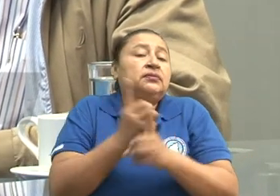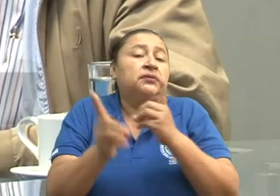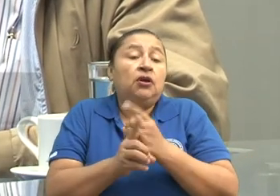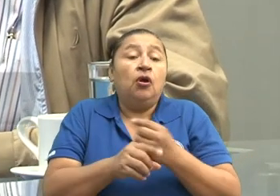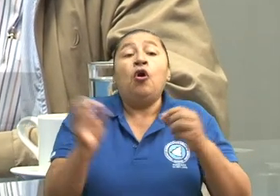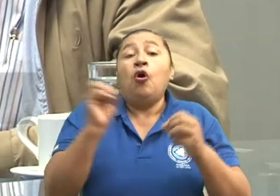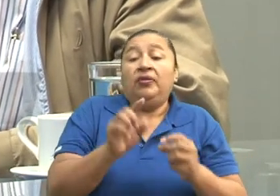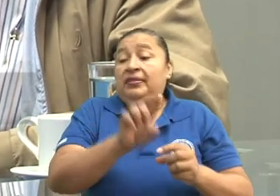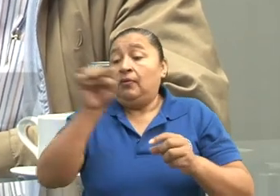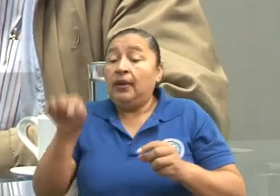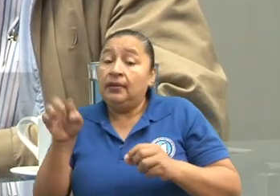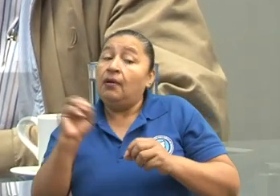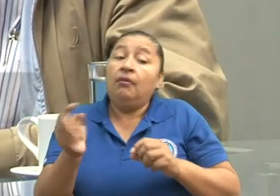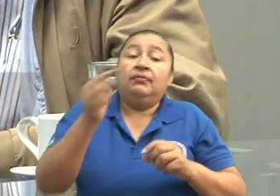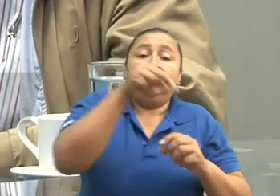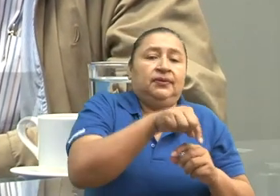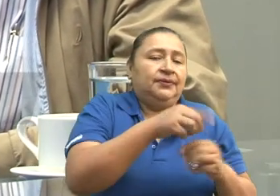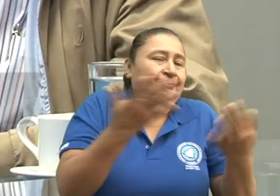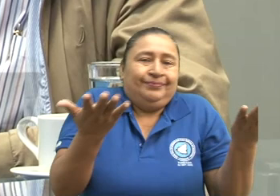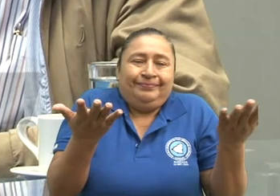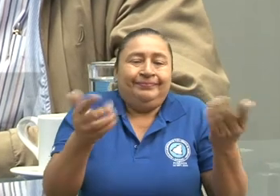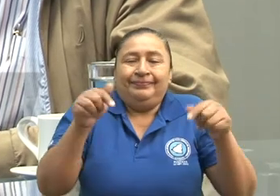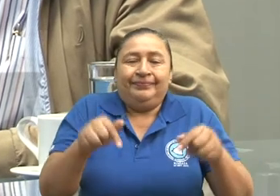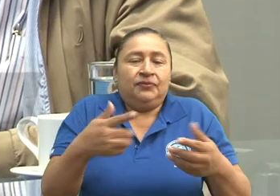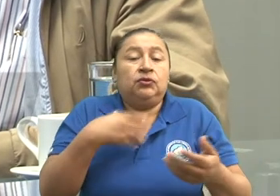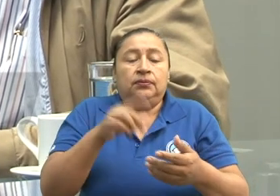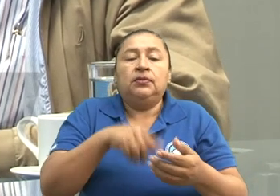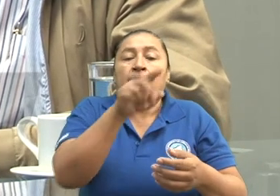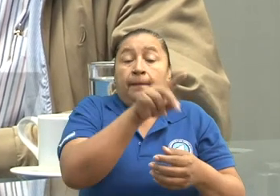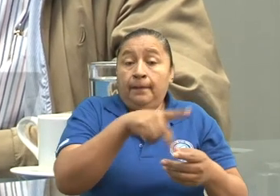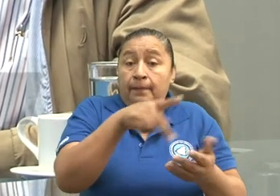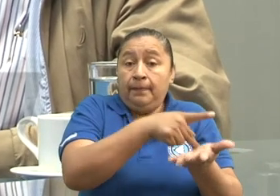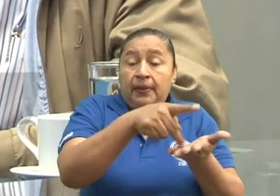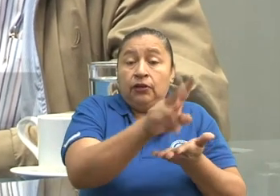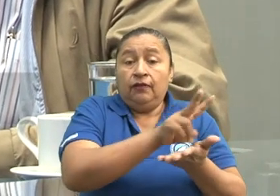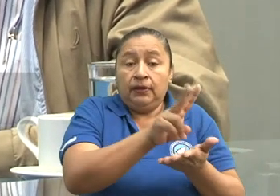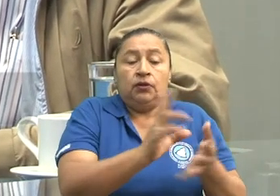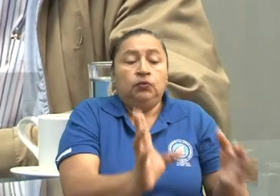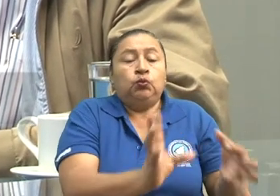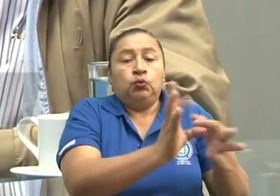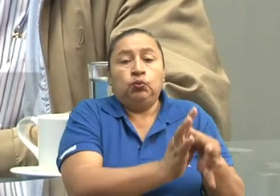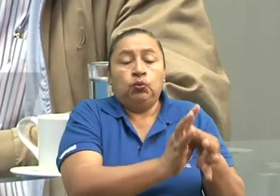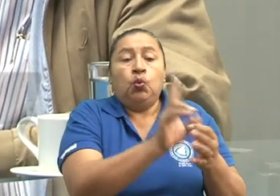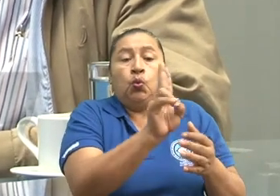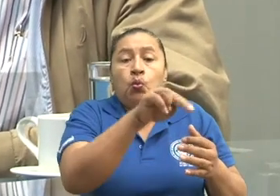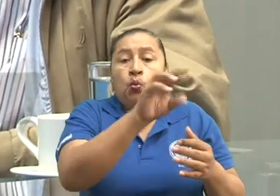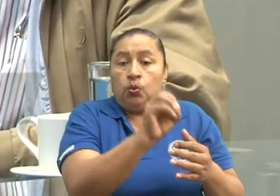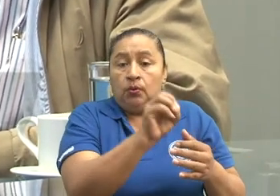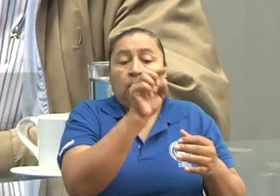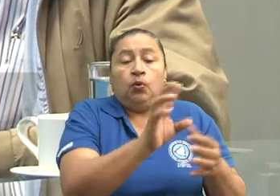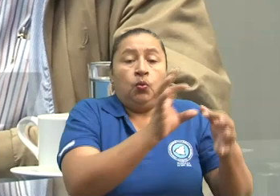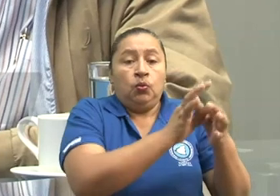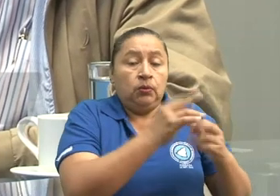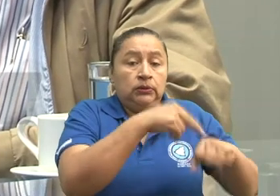el Partido Liberal o con el Partido Conservador. Entonces los conservadores organizaron la Unión Nacional Opositora 1, donde están